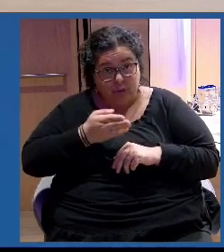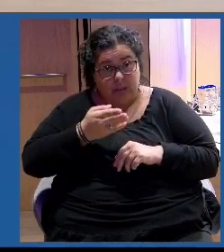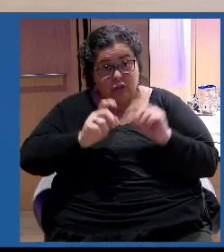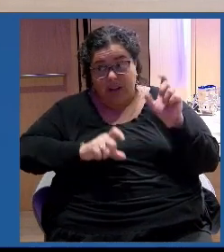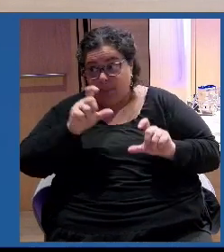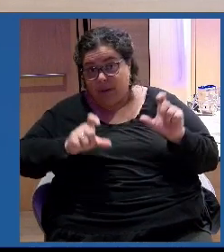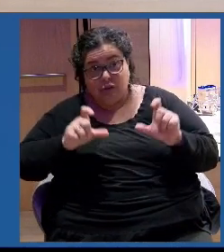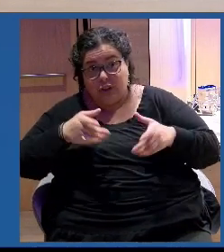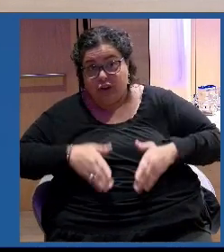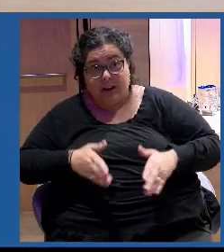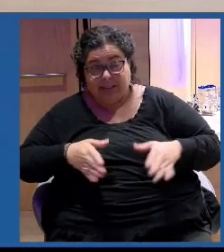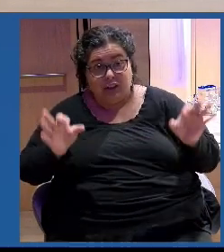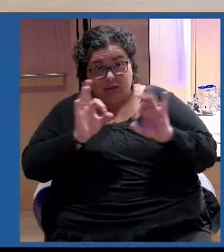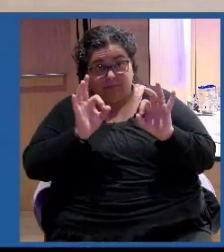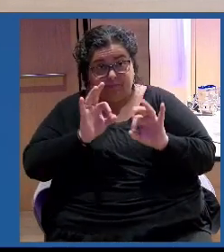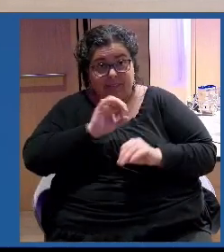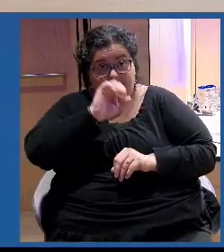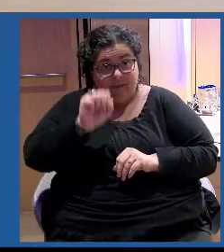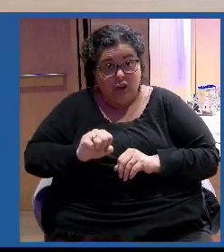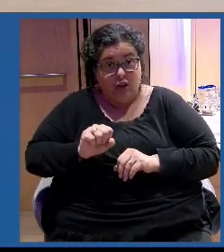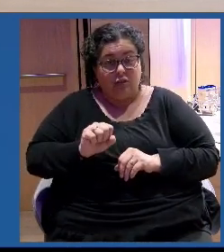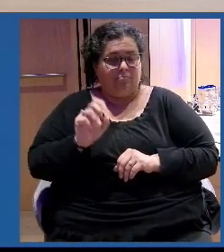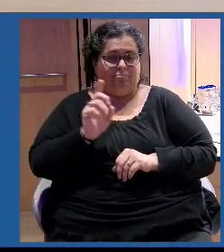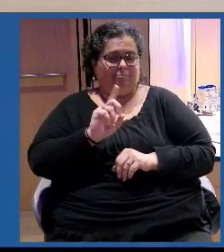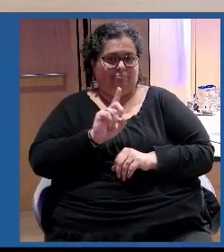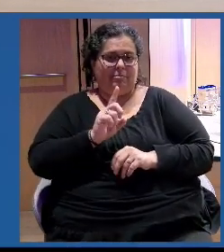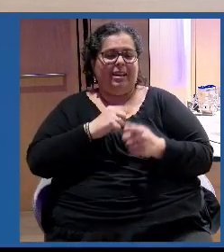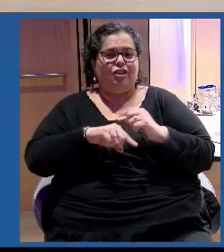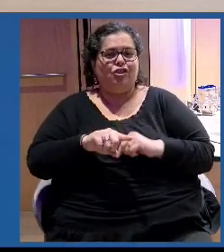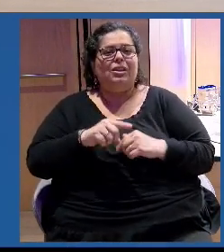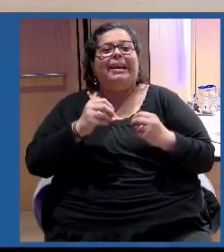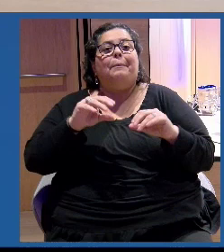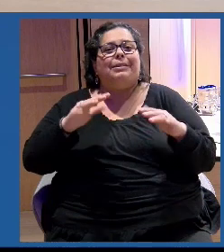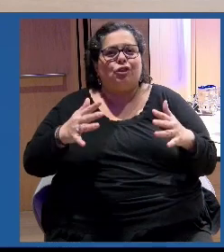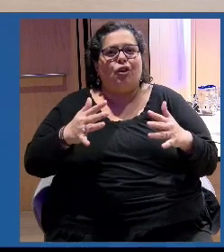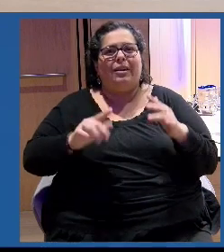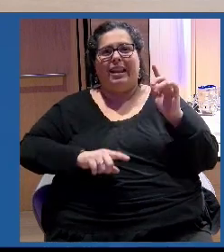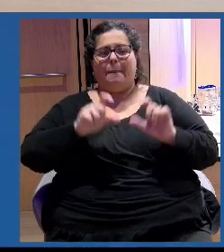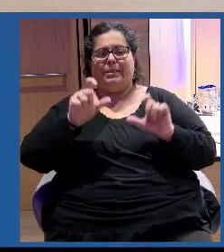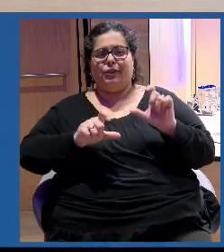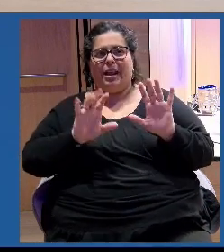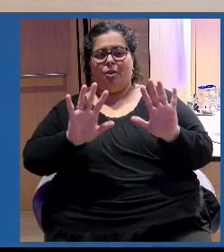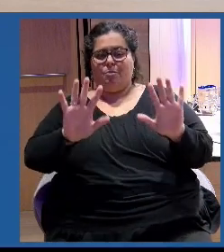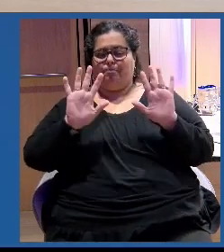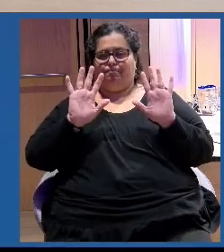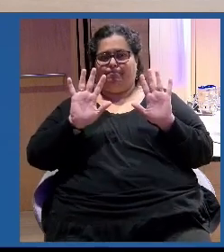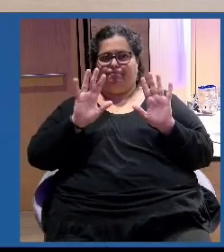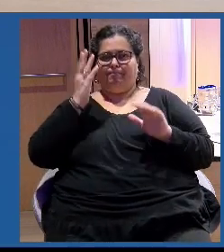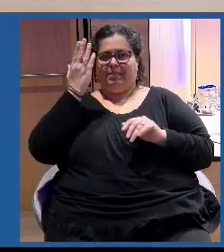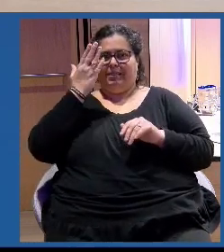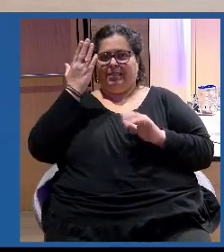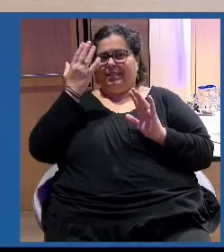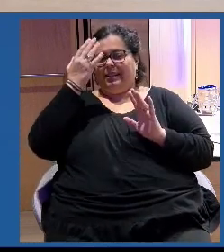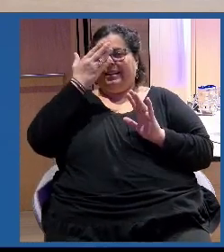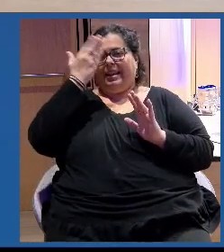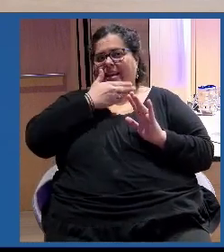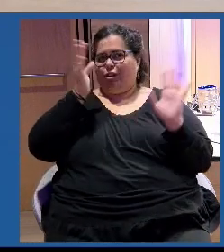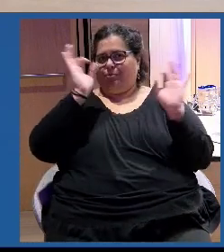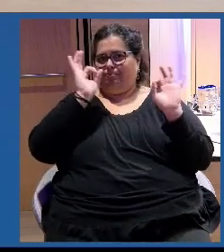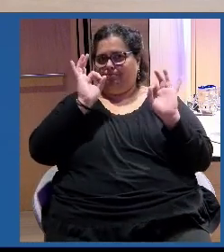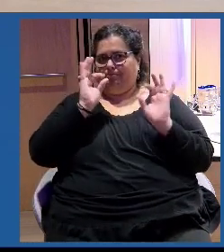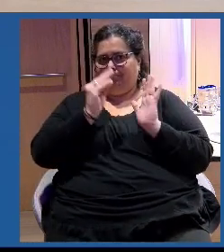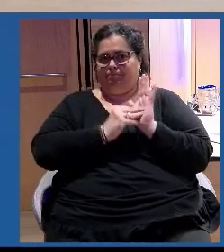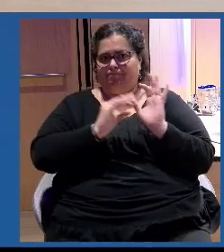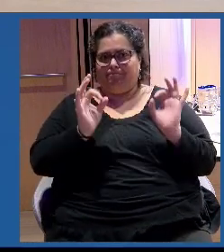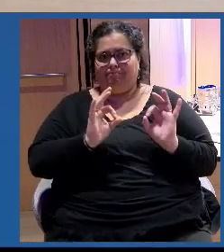más personas afro, por decirlo coloquialmente, y entonces ¿qué es que está desapareciendo la población afro en Colombia? Absolutamente que no, eso